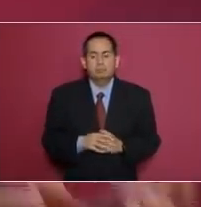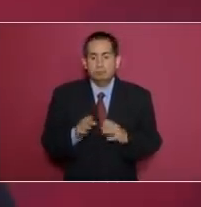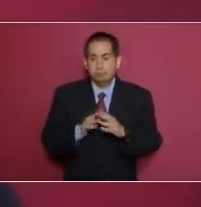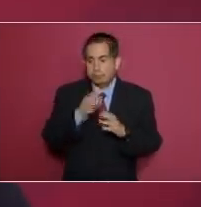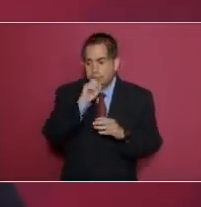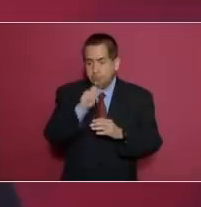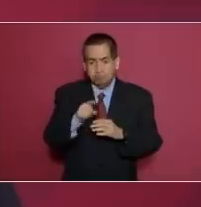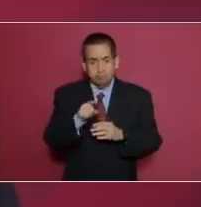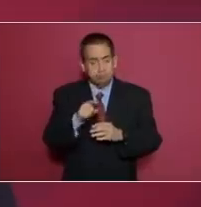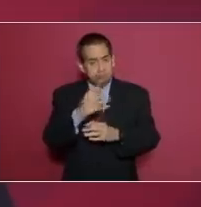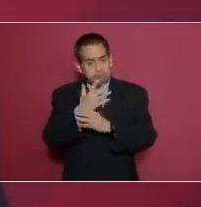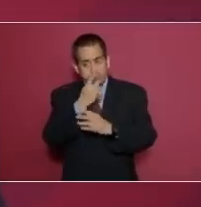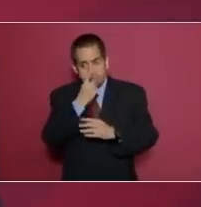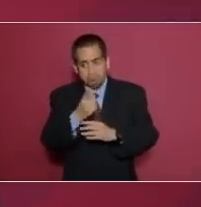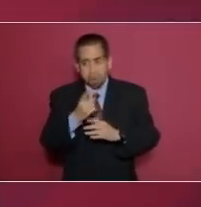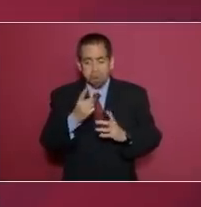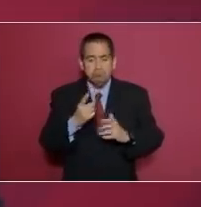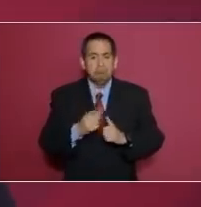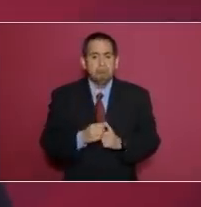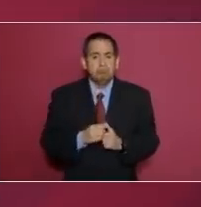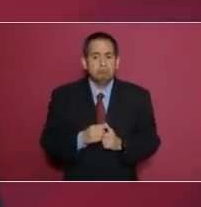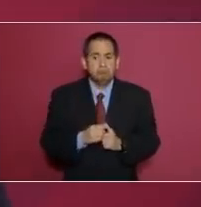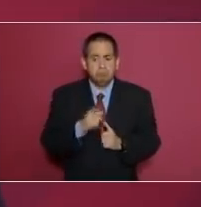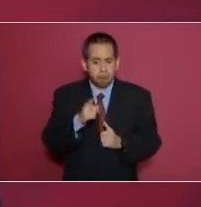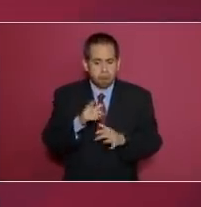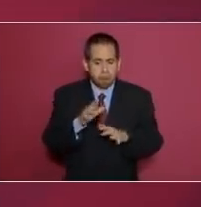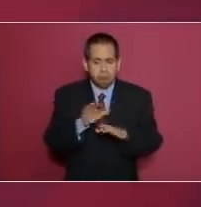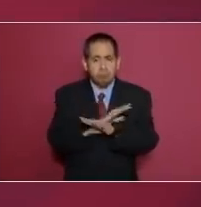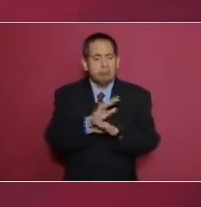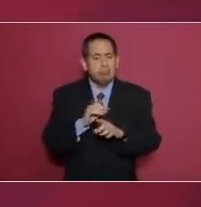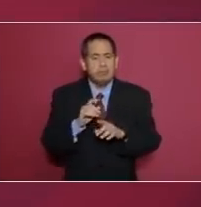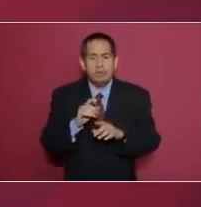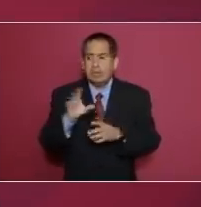se sostiene que se desvía